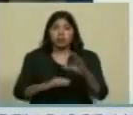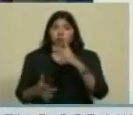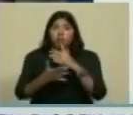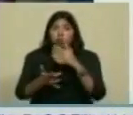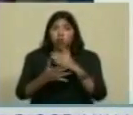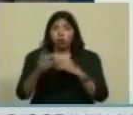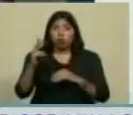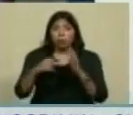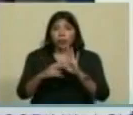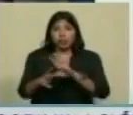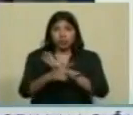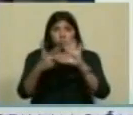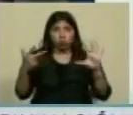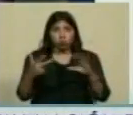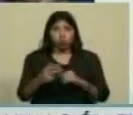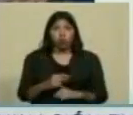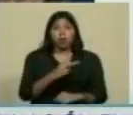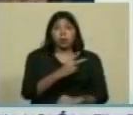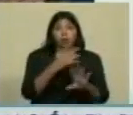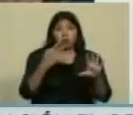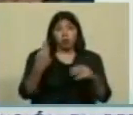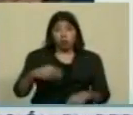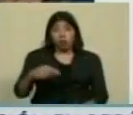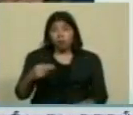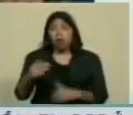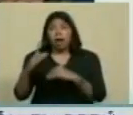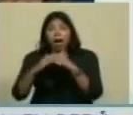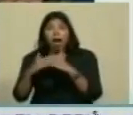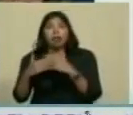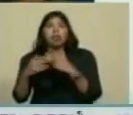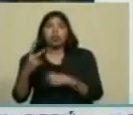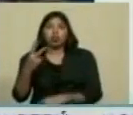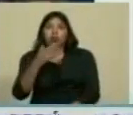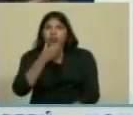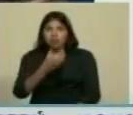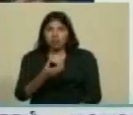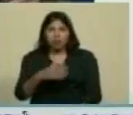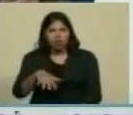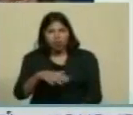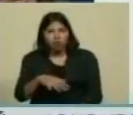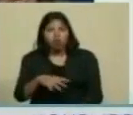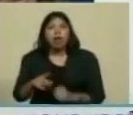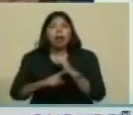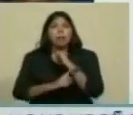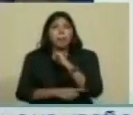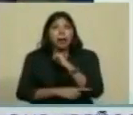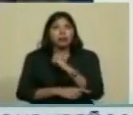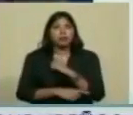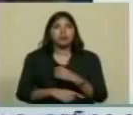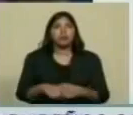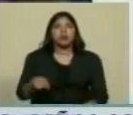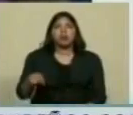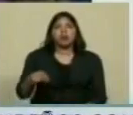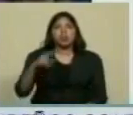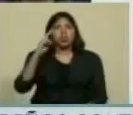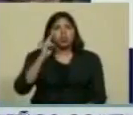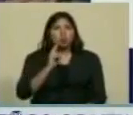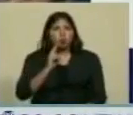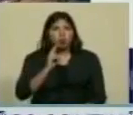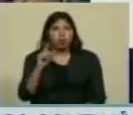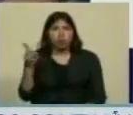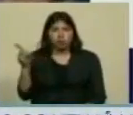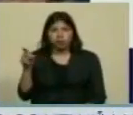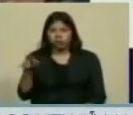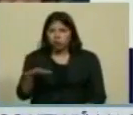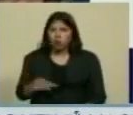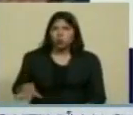2018, que se llevará a cabo entre el 29 de noviembre y el 2 de diciembre en el Parque Simón Bolívar de La Carlota, y donde estarán como invitados